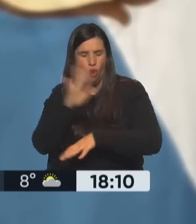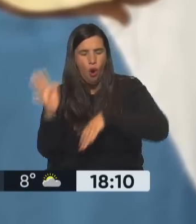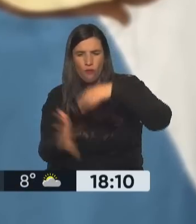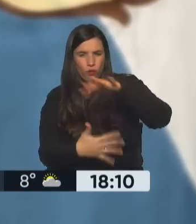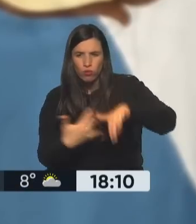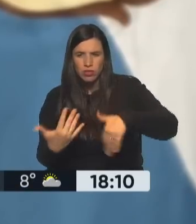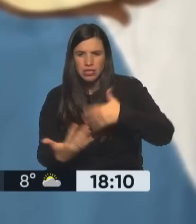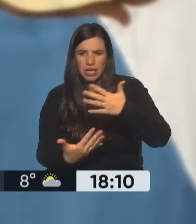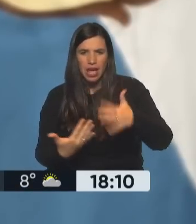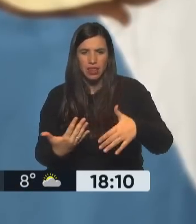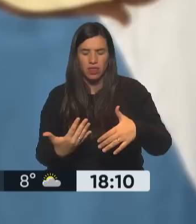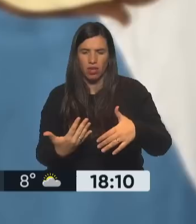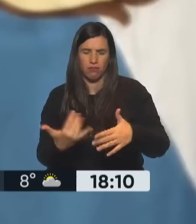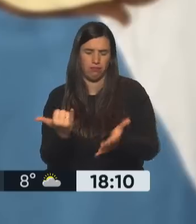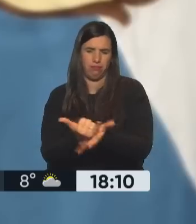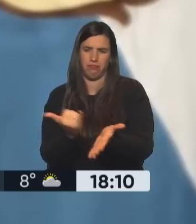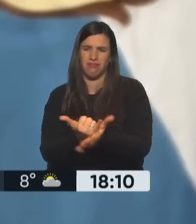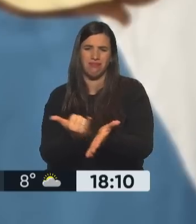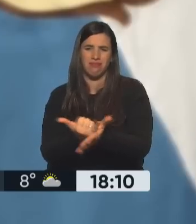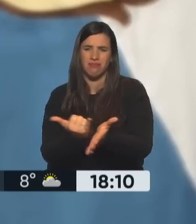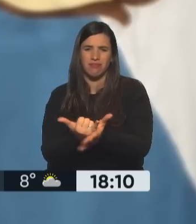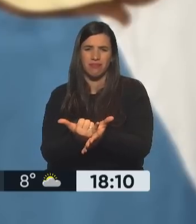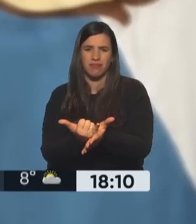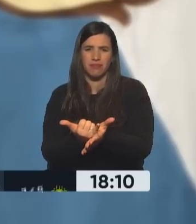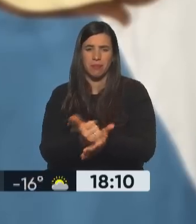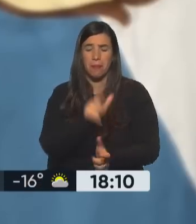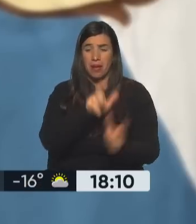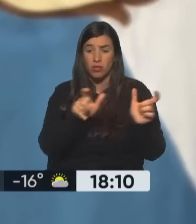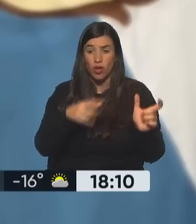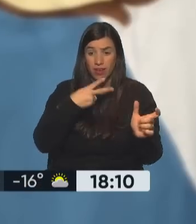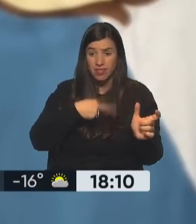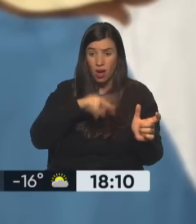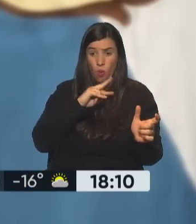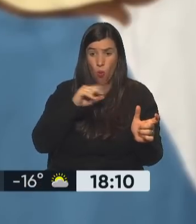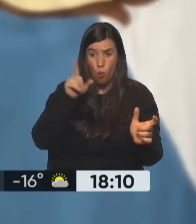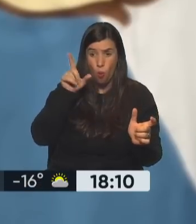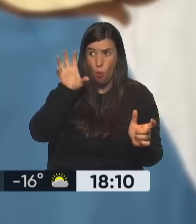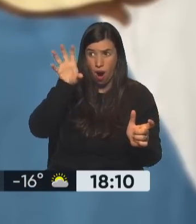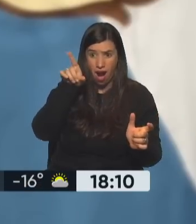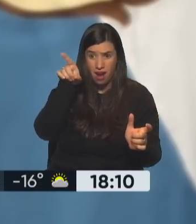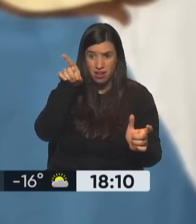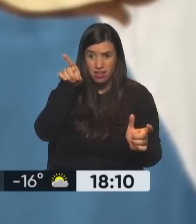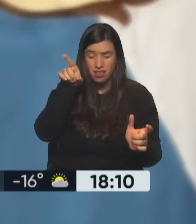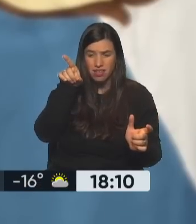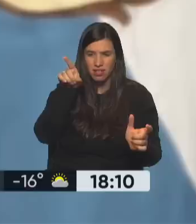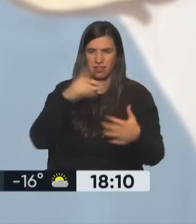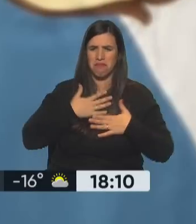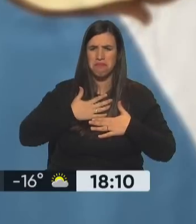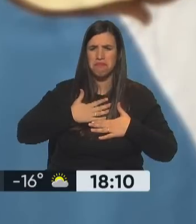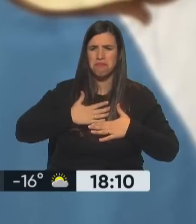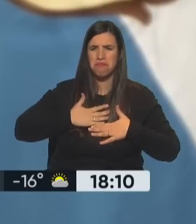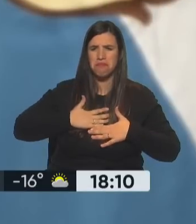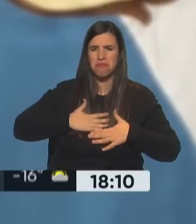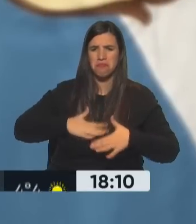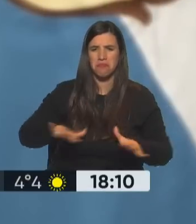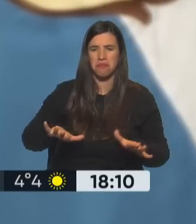con estupidez. Los sanjuaninos somos mansos, pero no tenemos esa otra característica.